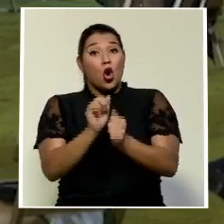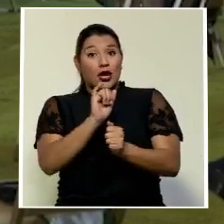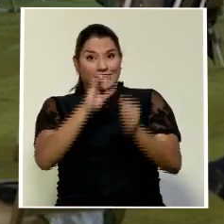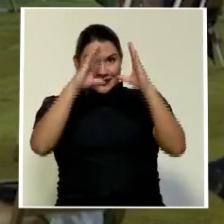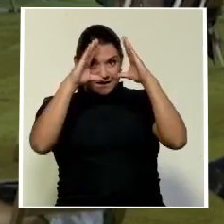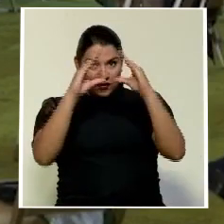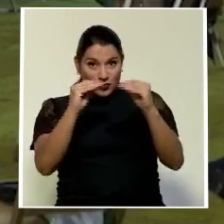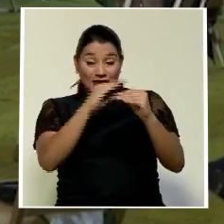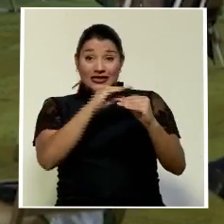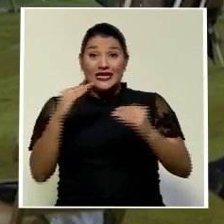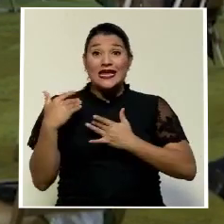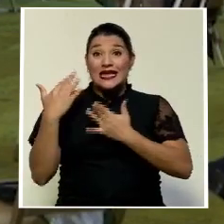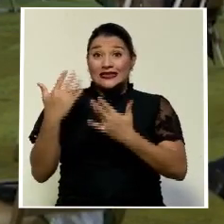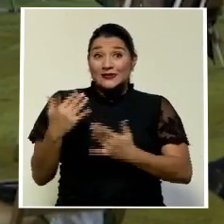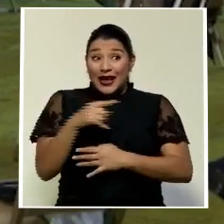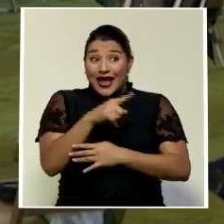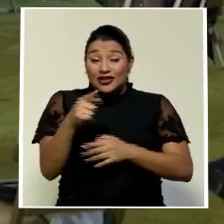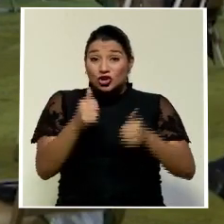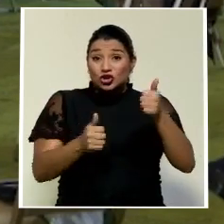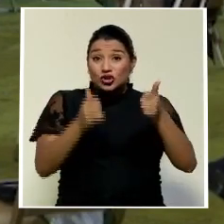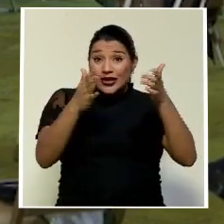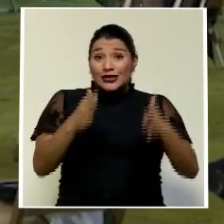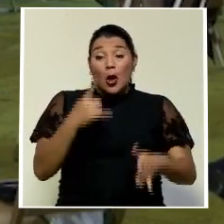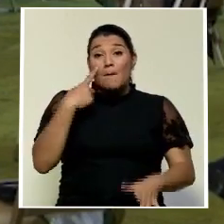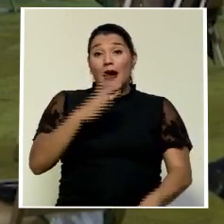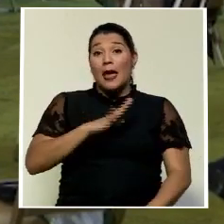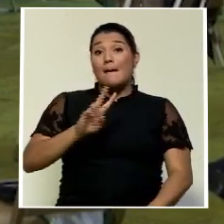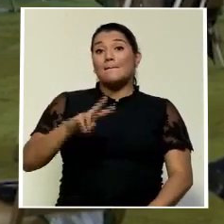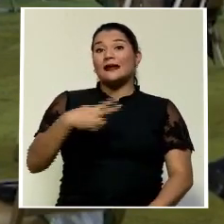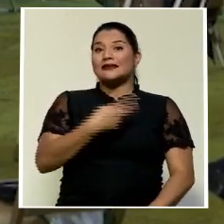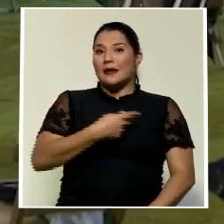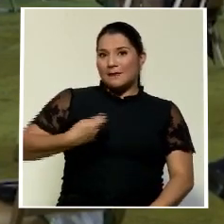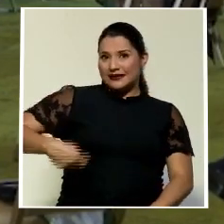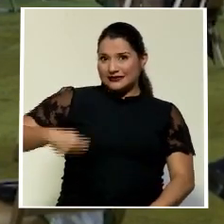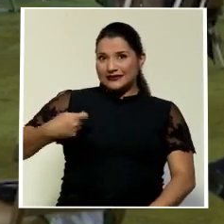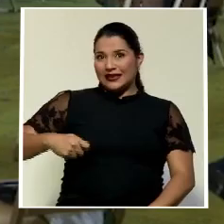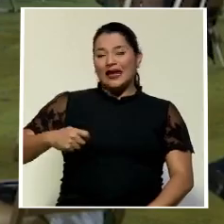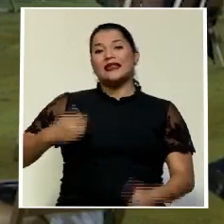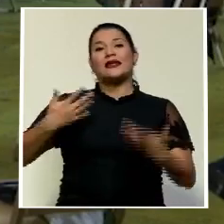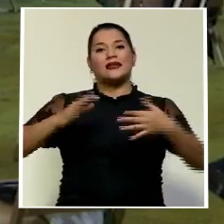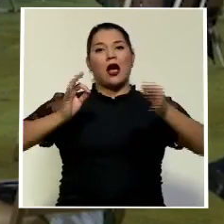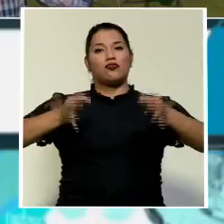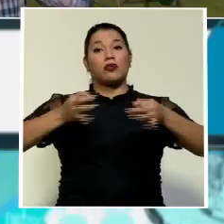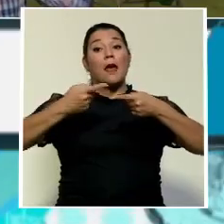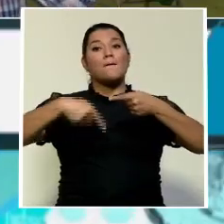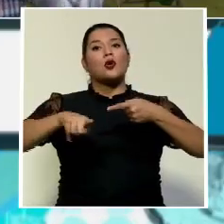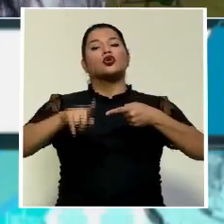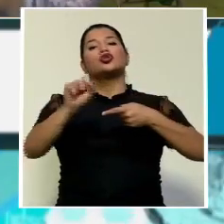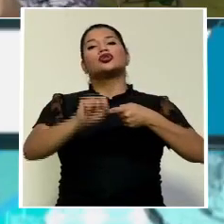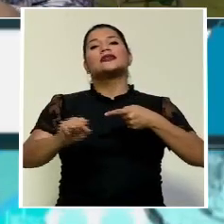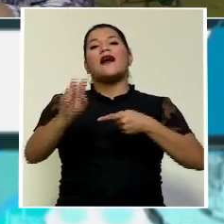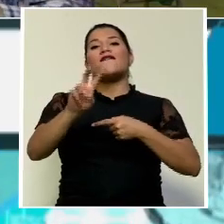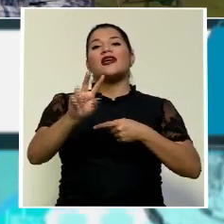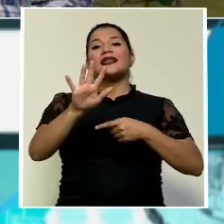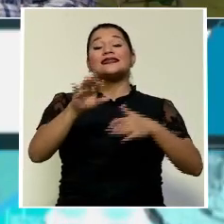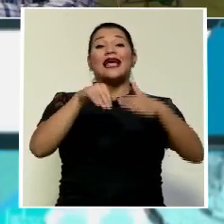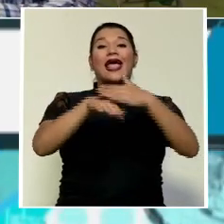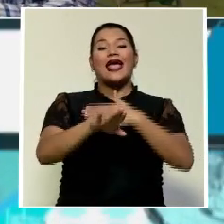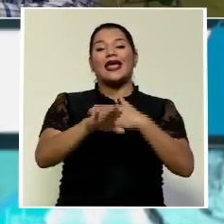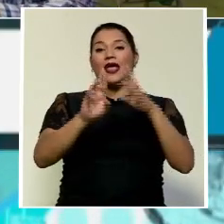a que pues estos candidatos a la vicepresidencia sean ratificados el próximo sábado 25 en lo que es la